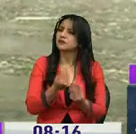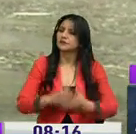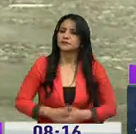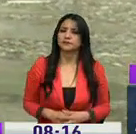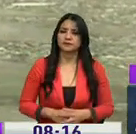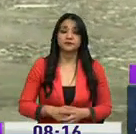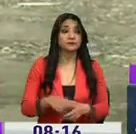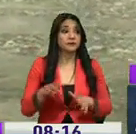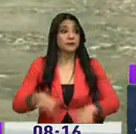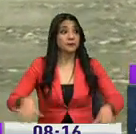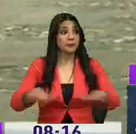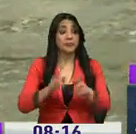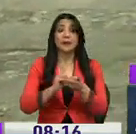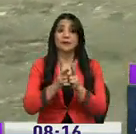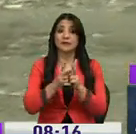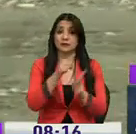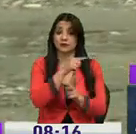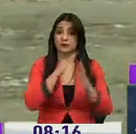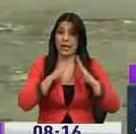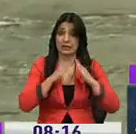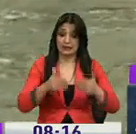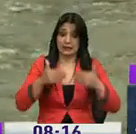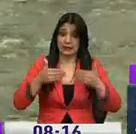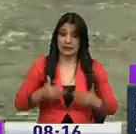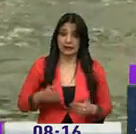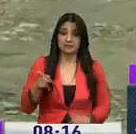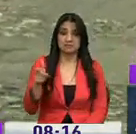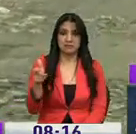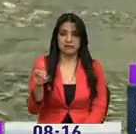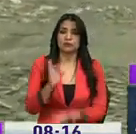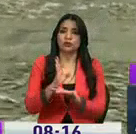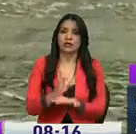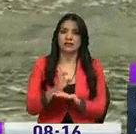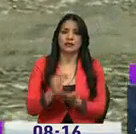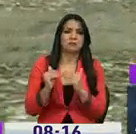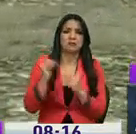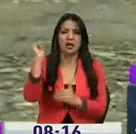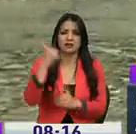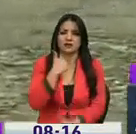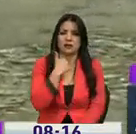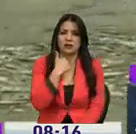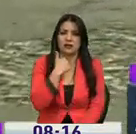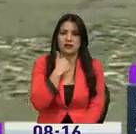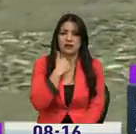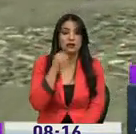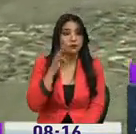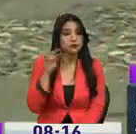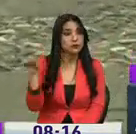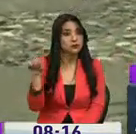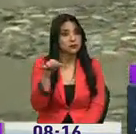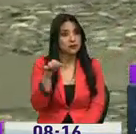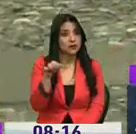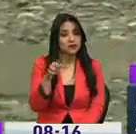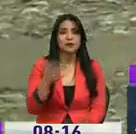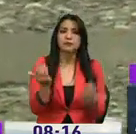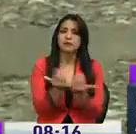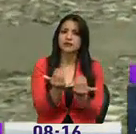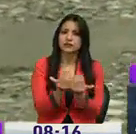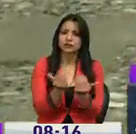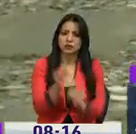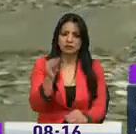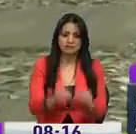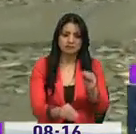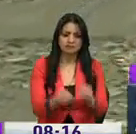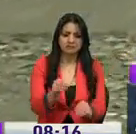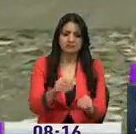ambiente? Los vecinos que se encuentran precisamente en el conjunto de acá atrás son los que son los más afectados. Y exactamente son basura, son